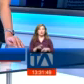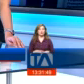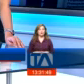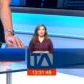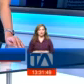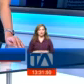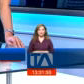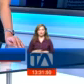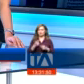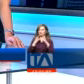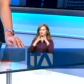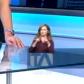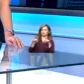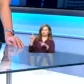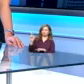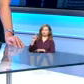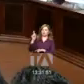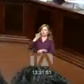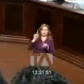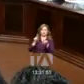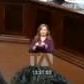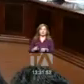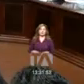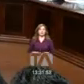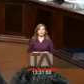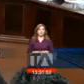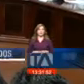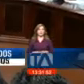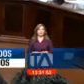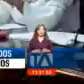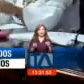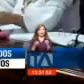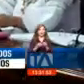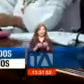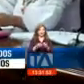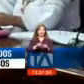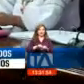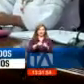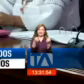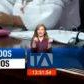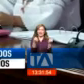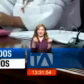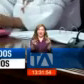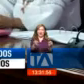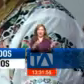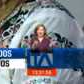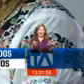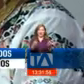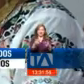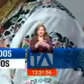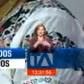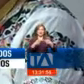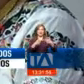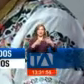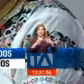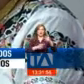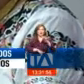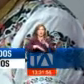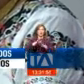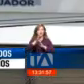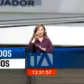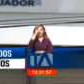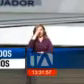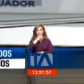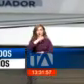anuncian que apelarán la sentencia. En este organismo fragmentado, los tres consejeros de mayoría ganaron todas las decisiones. Sin